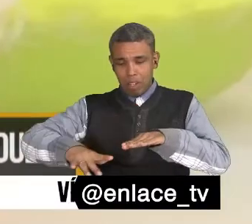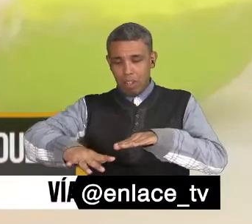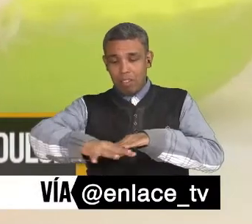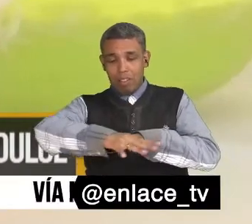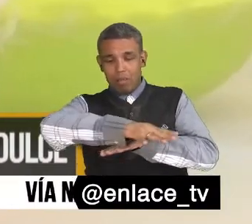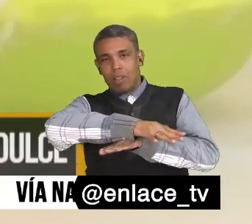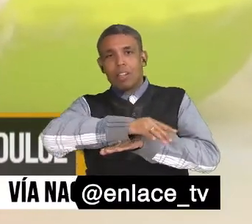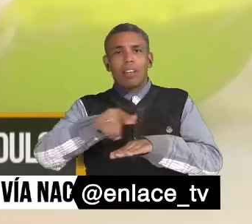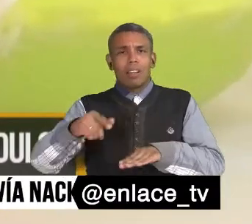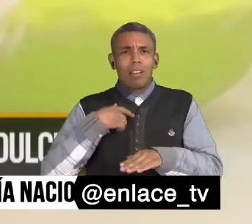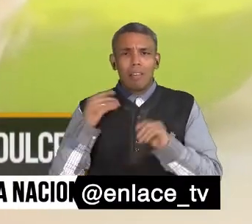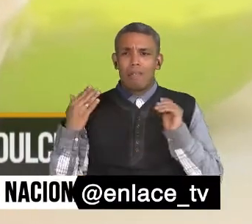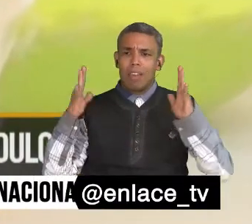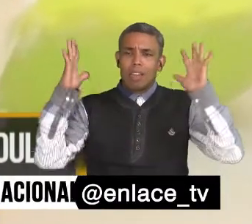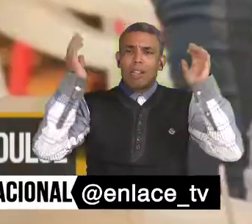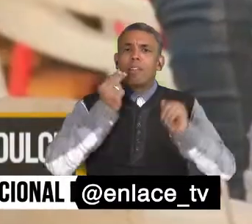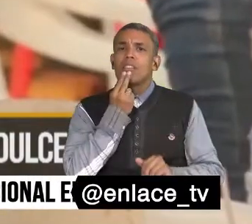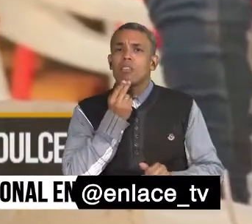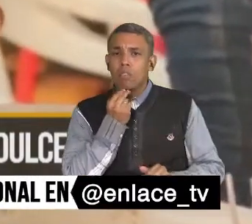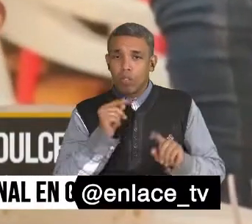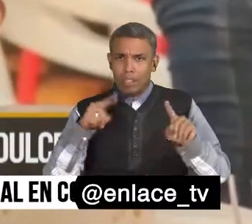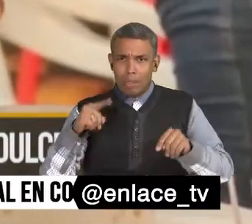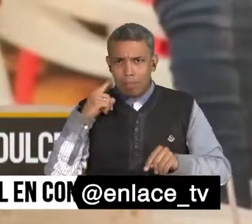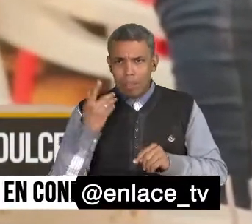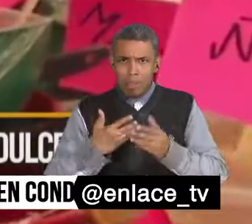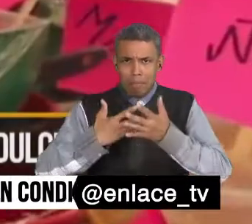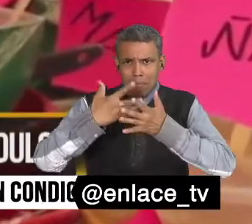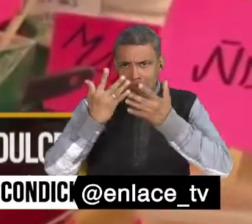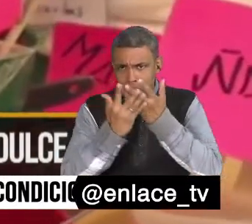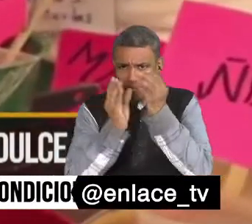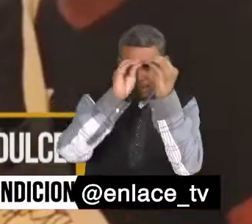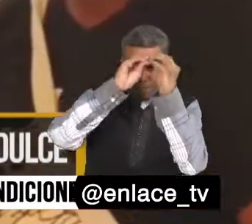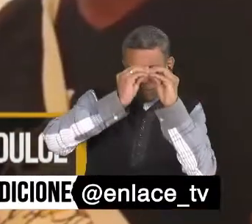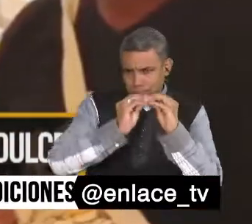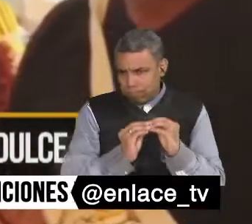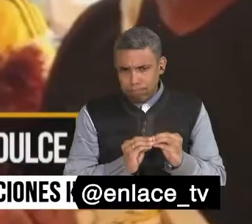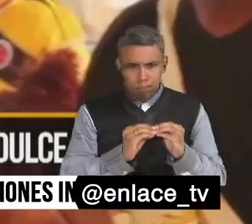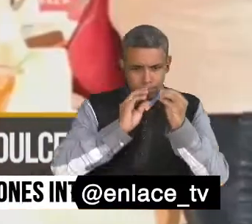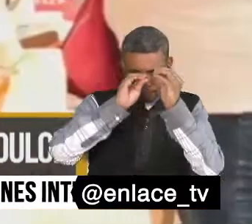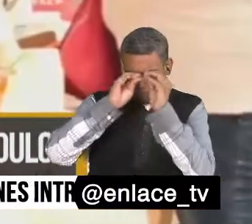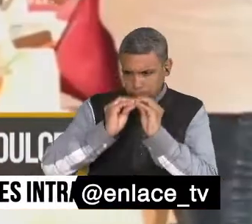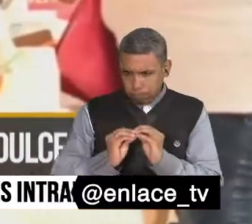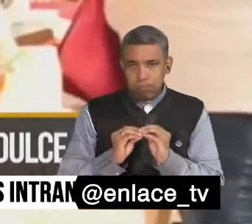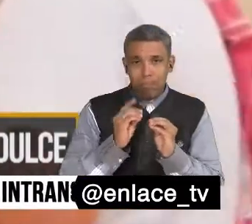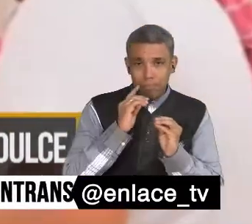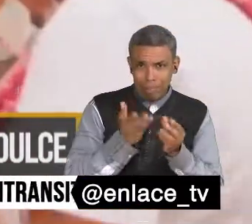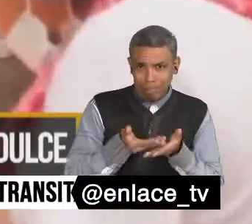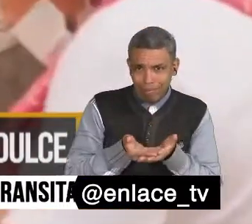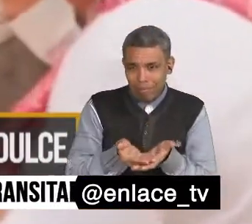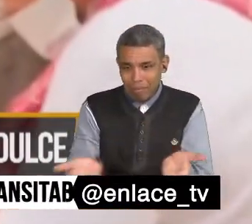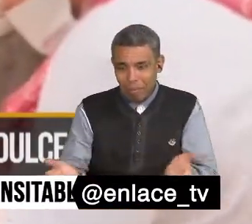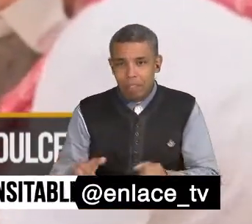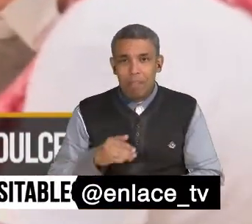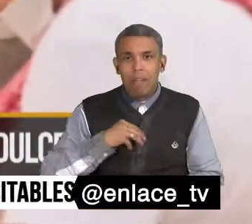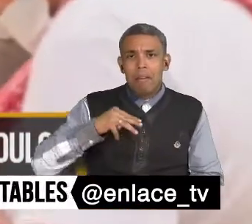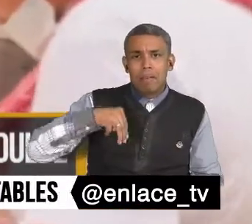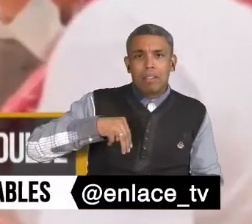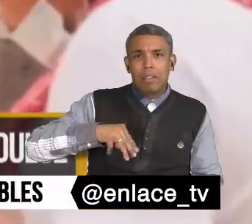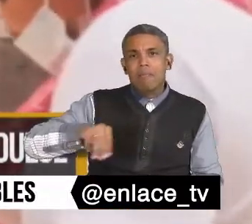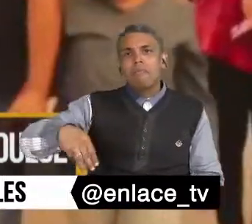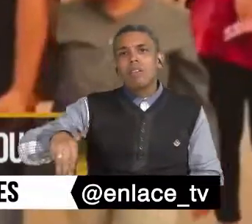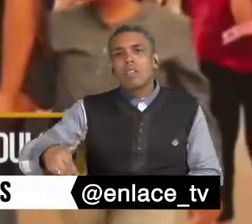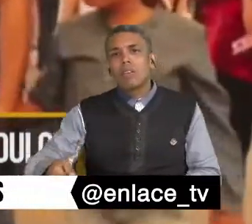Dulce y una exposición artesanal se tomará en el Centro Comercial San Silvestre y el martes 11 y miércoles 12 de abril se